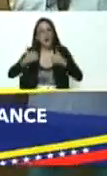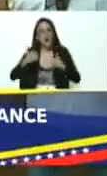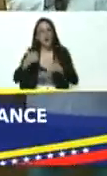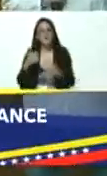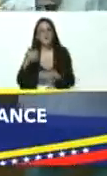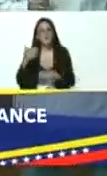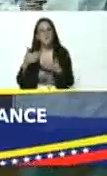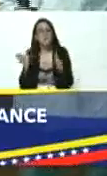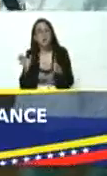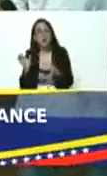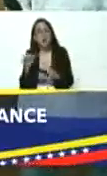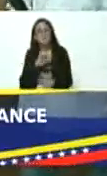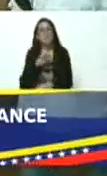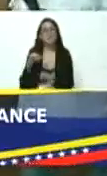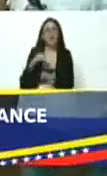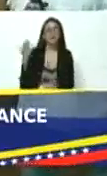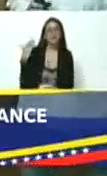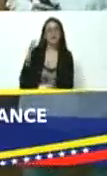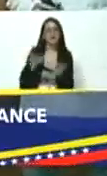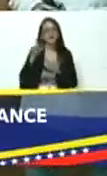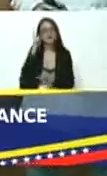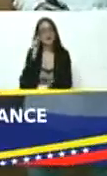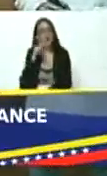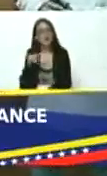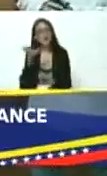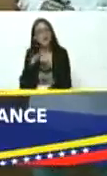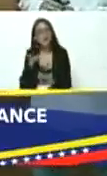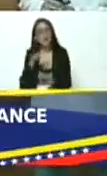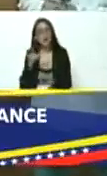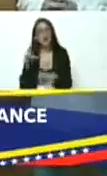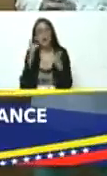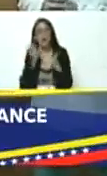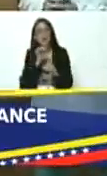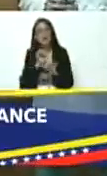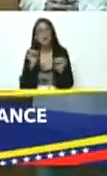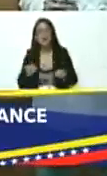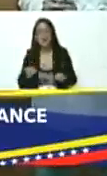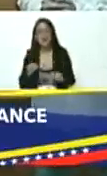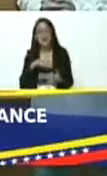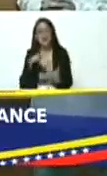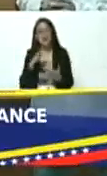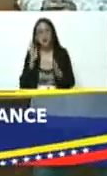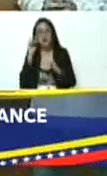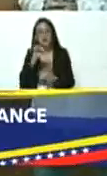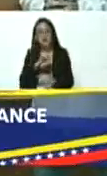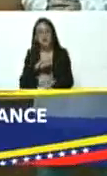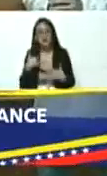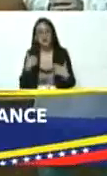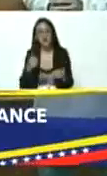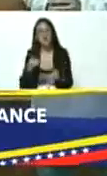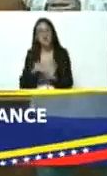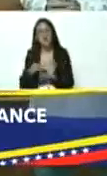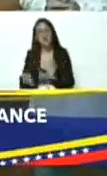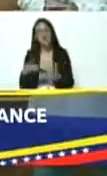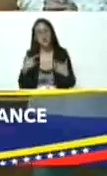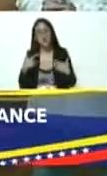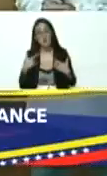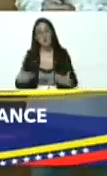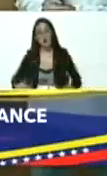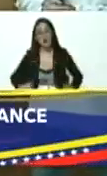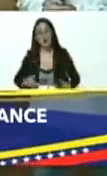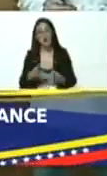privado, en los últimos 15 días, si el pueblo de La Guaira no contara con un sistema revolucionario que atiende la salud como derecho humano fundamental, con